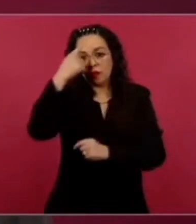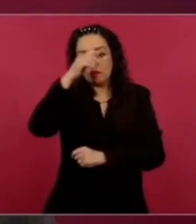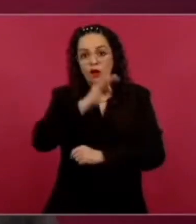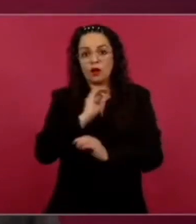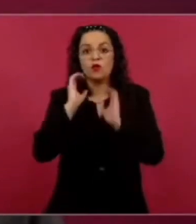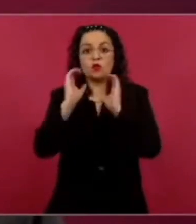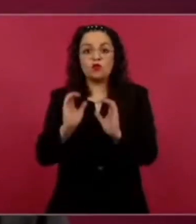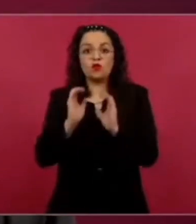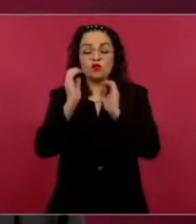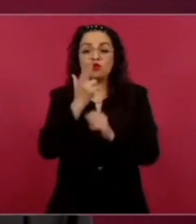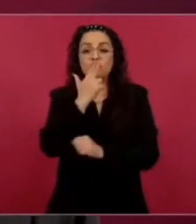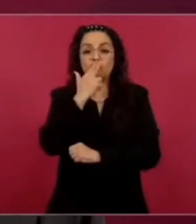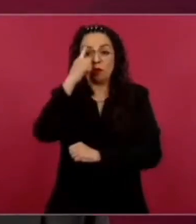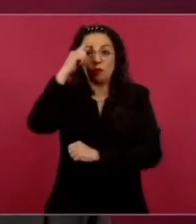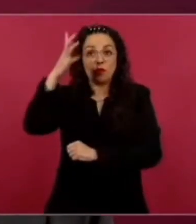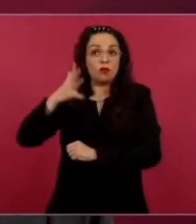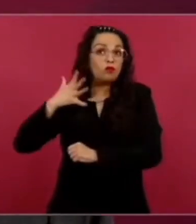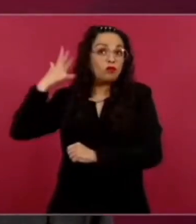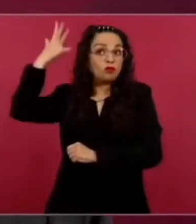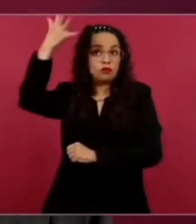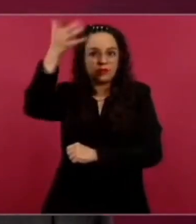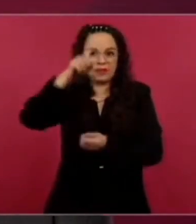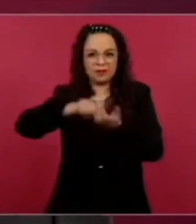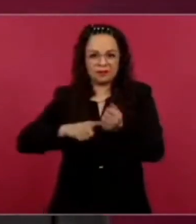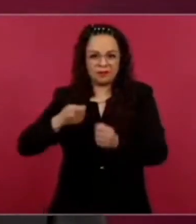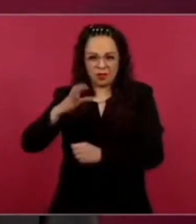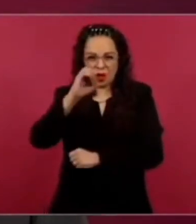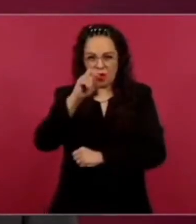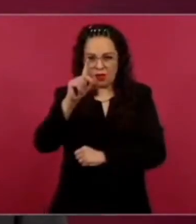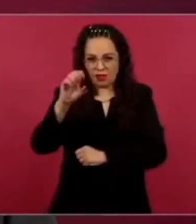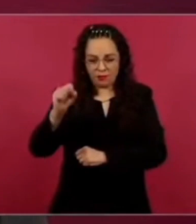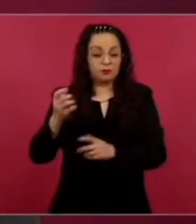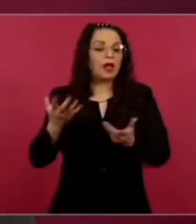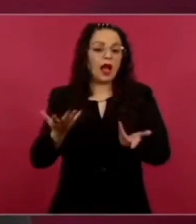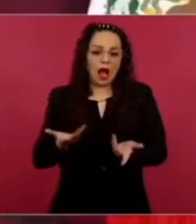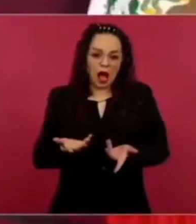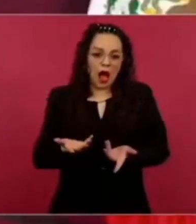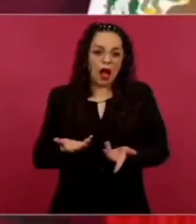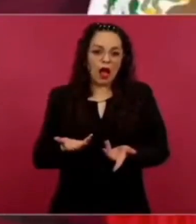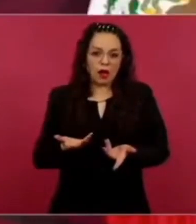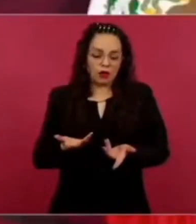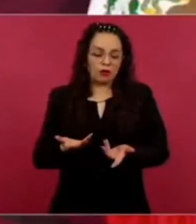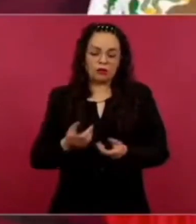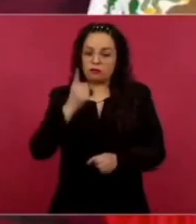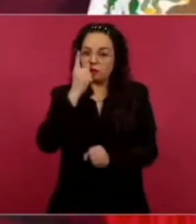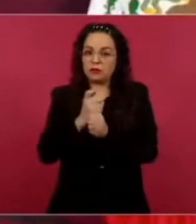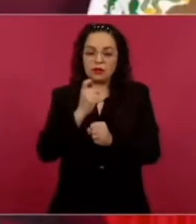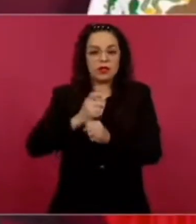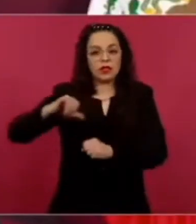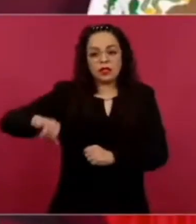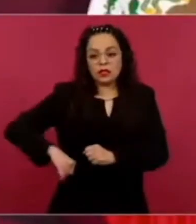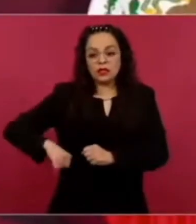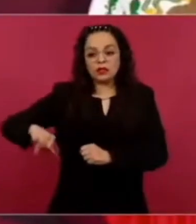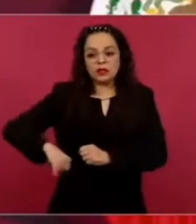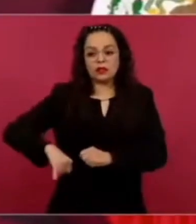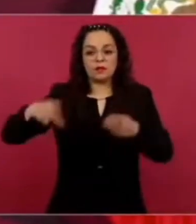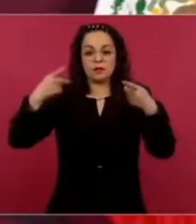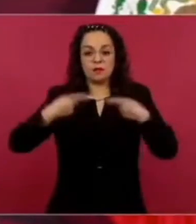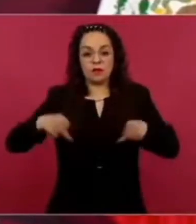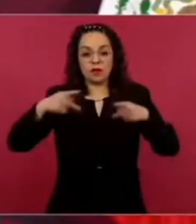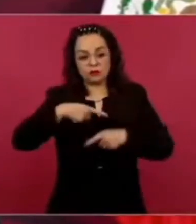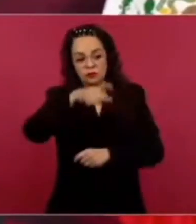sustentabilidad en todo y se ponga siempre por delante la salud de la